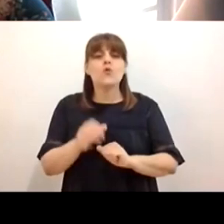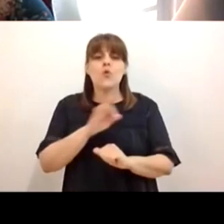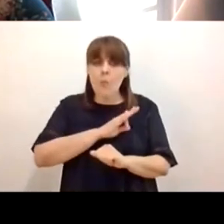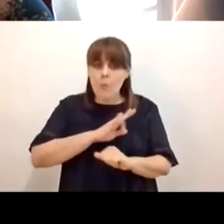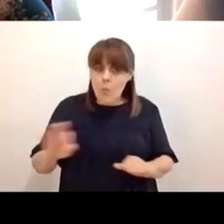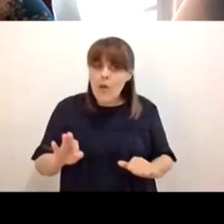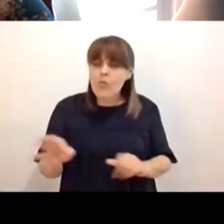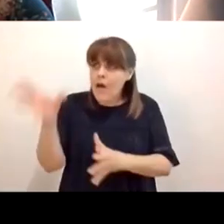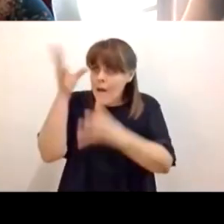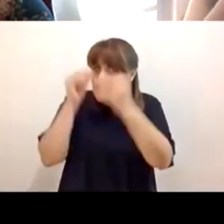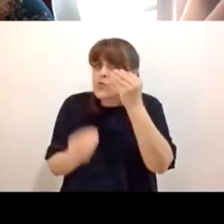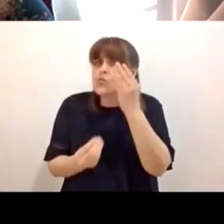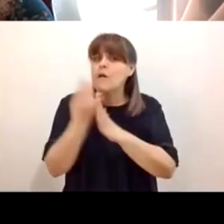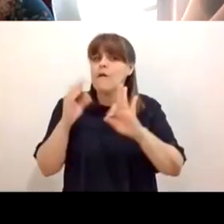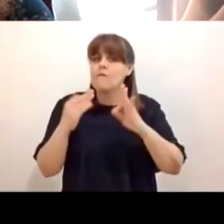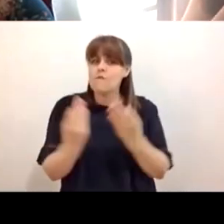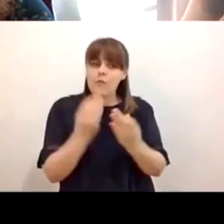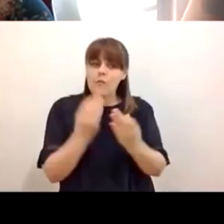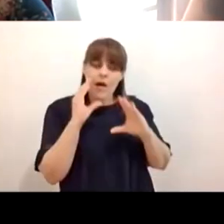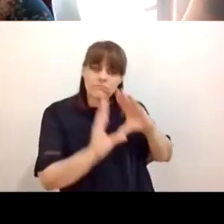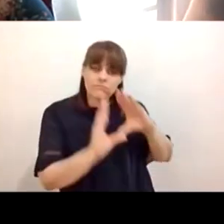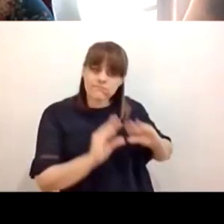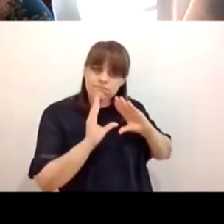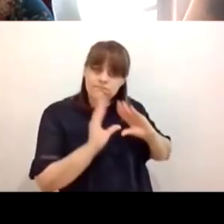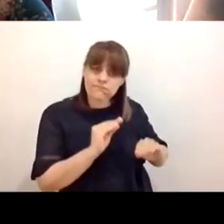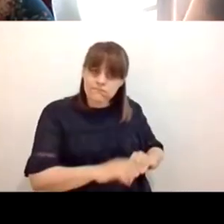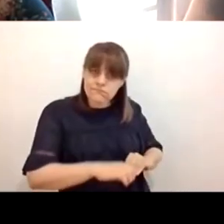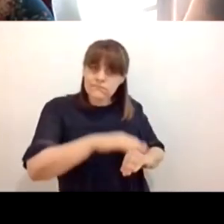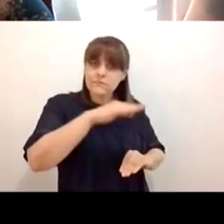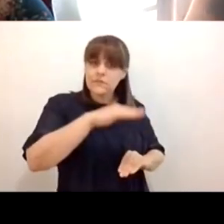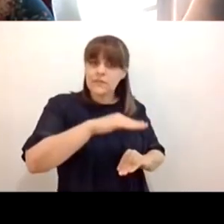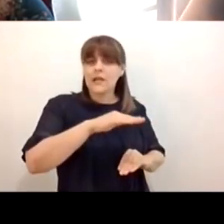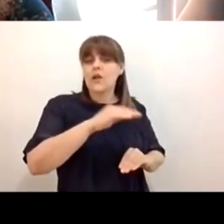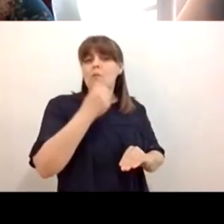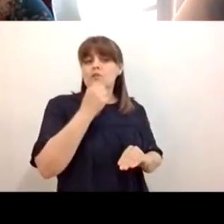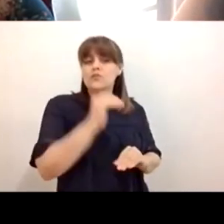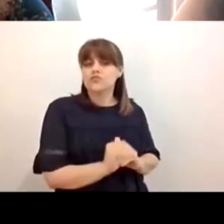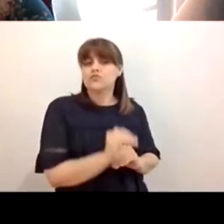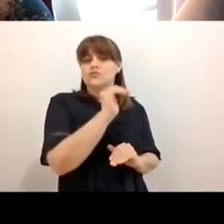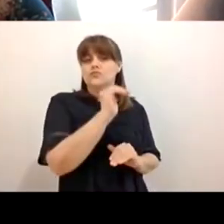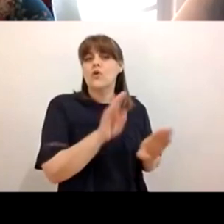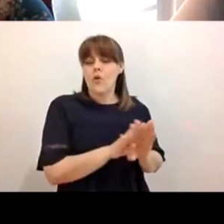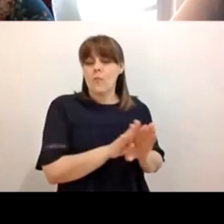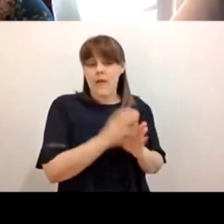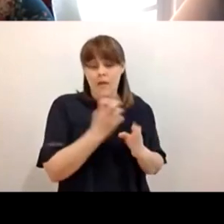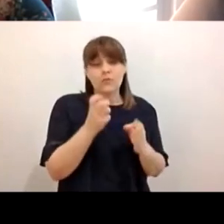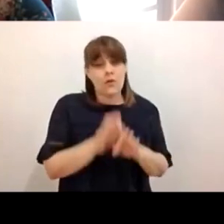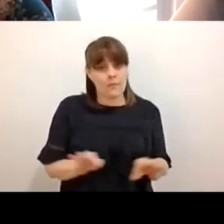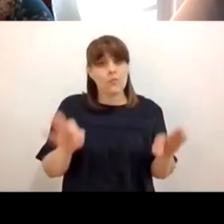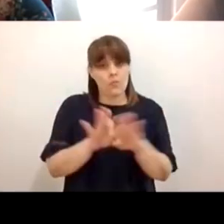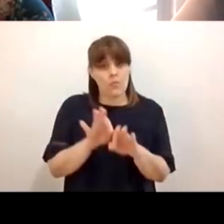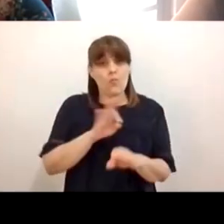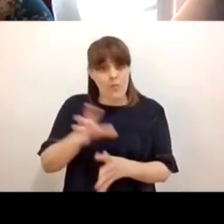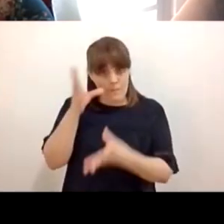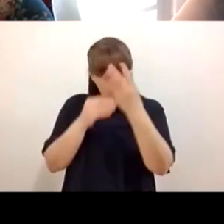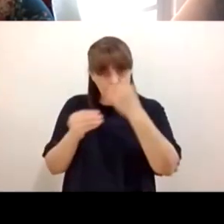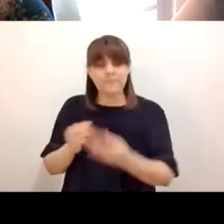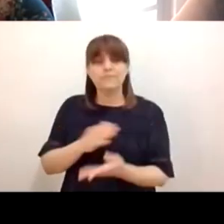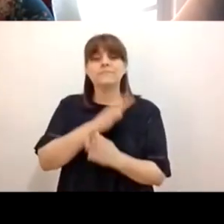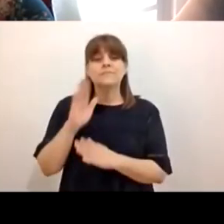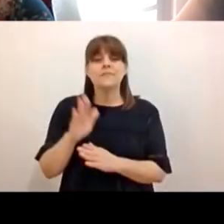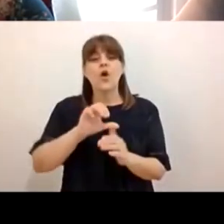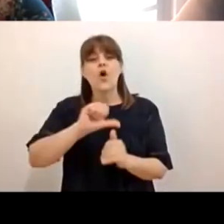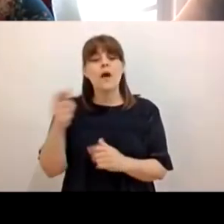distintas entonces creo que esa parte es muy importante y la otra pregunta que tú nos haces yo también quisiera